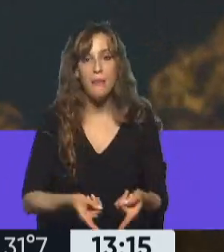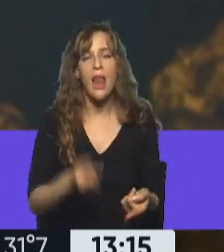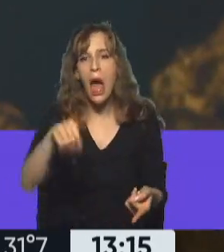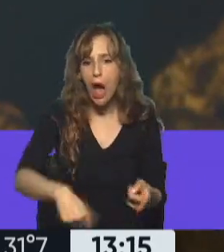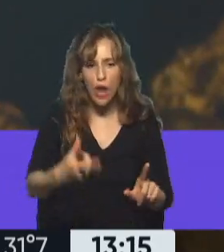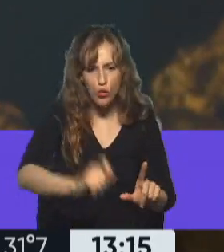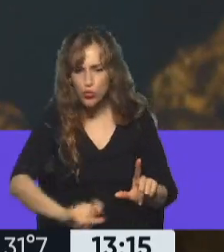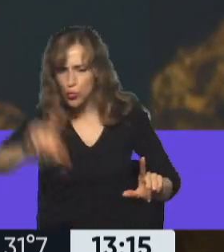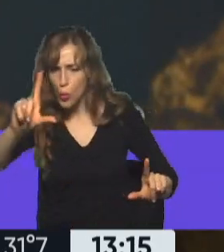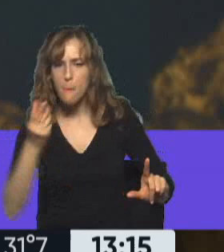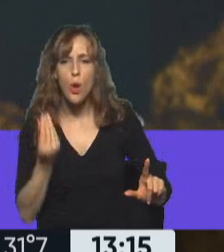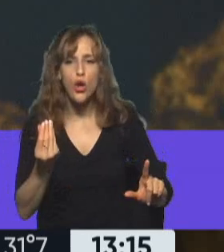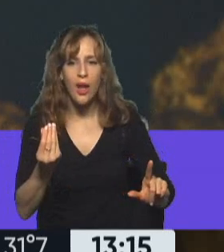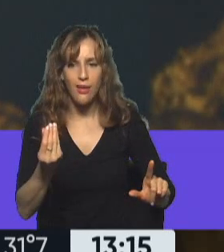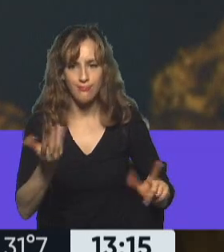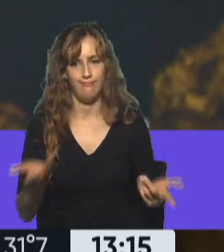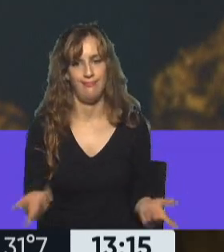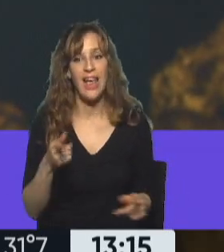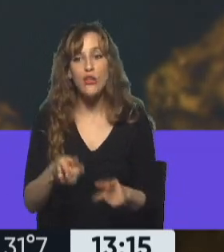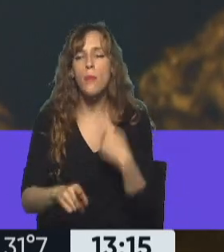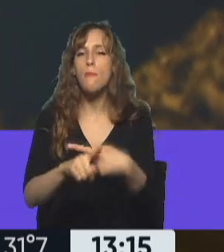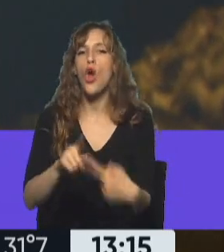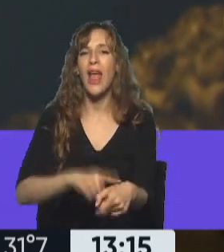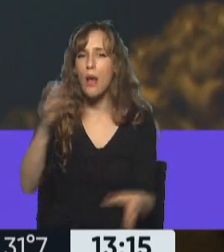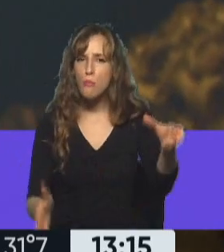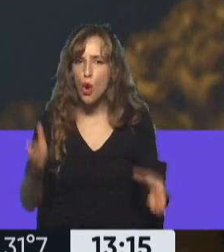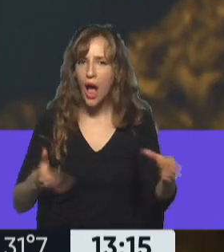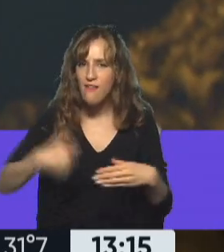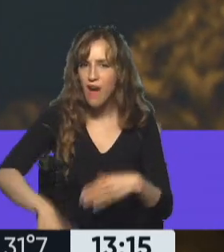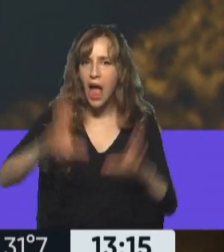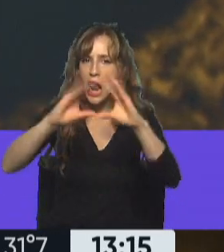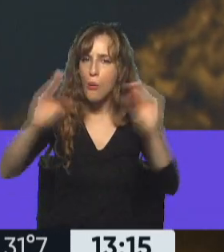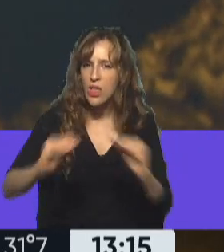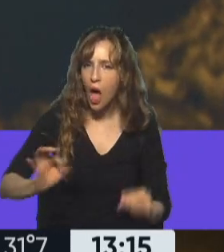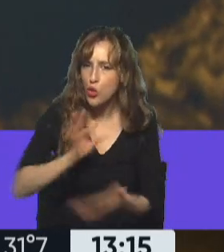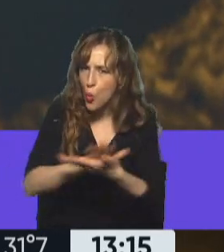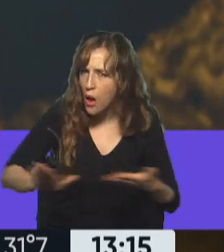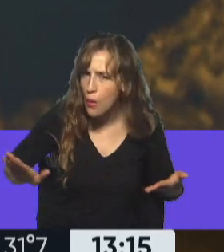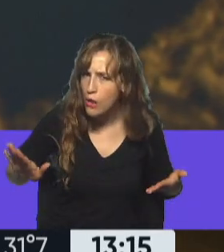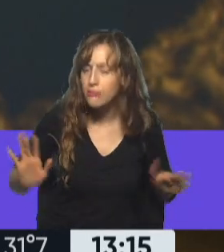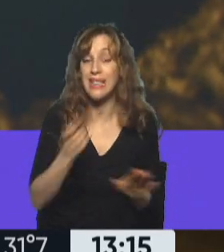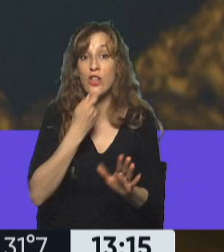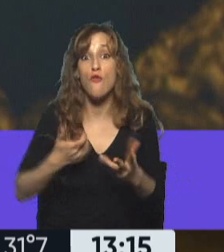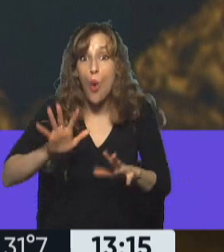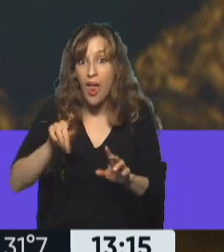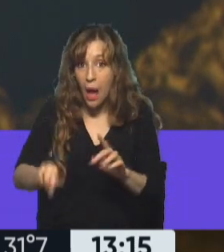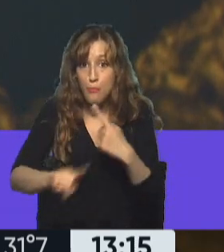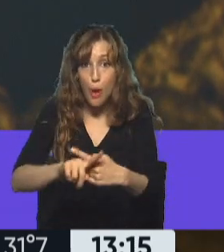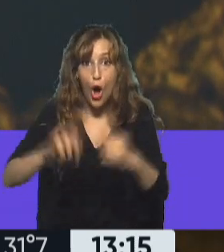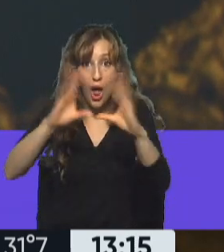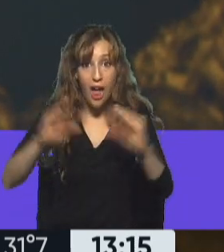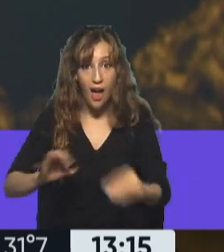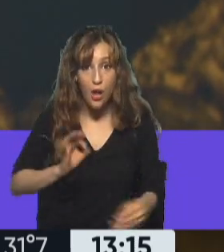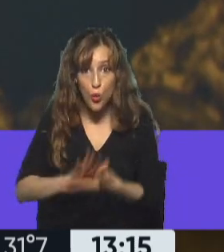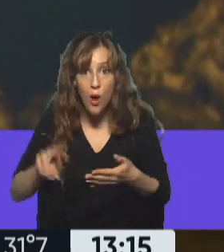¿Es un adelanto, como dicen, estacional por las fiestas? Si es así, es evidente que hay una decisión de